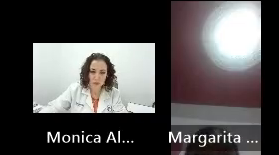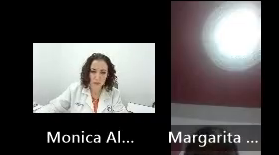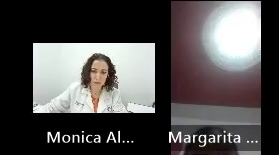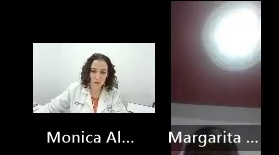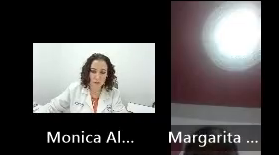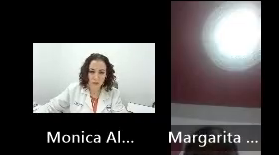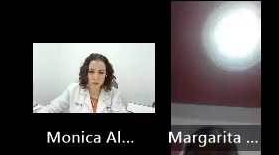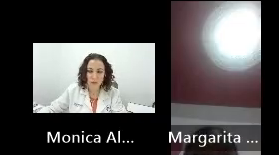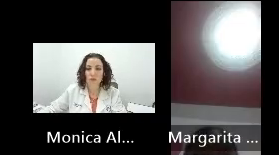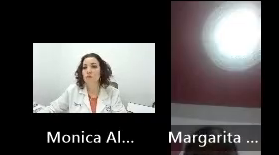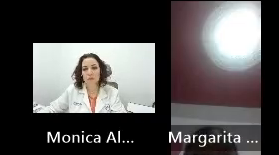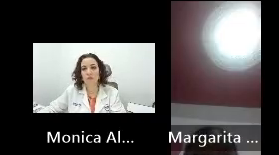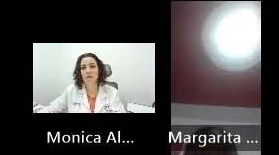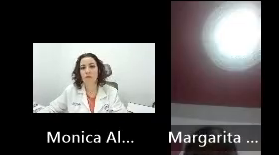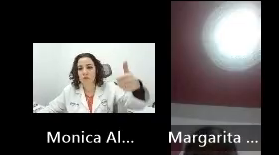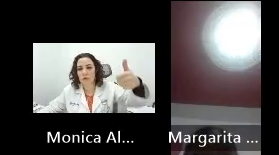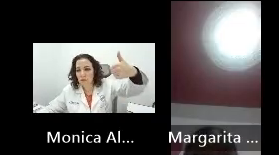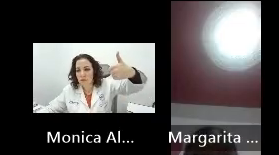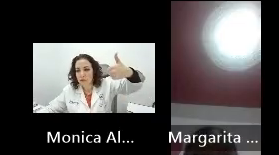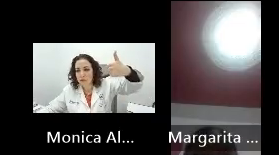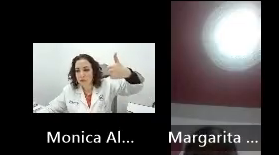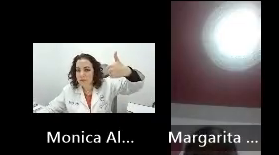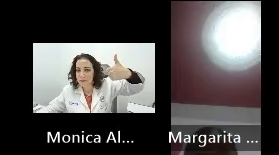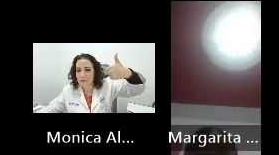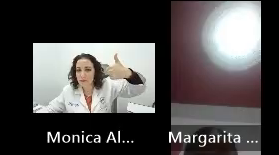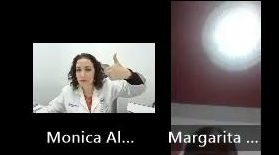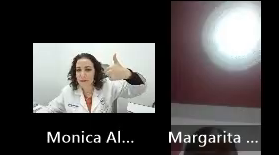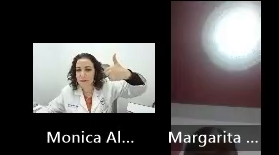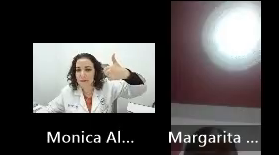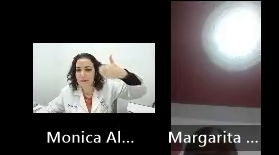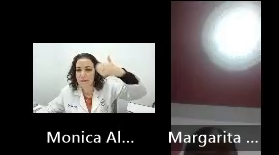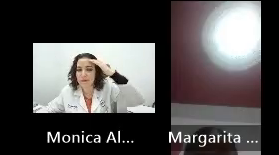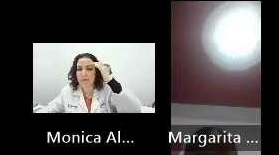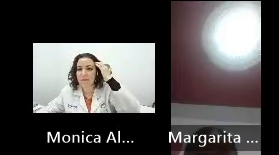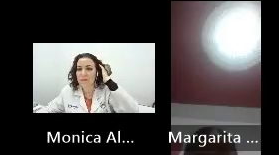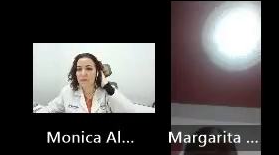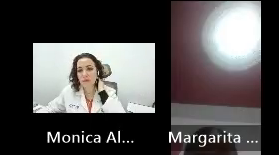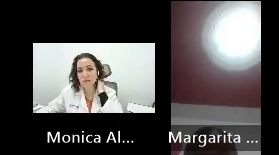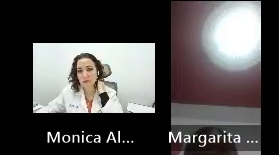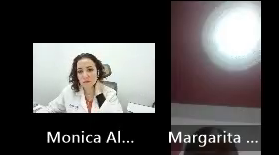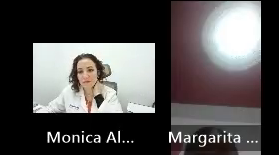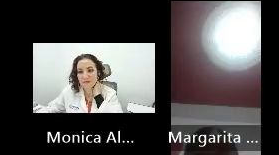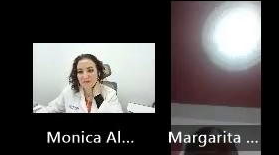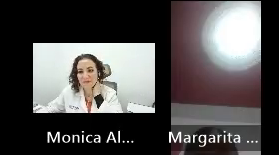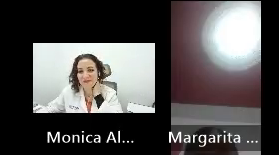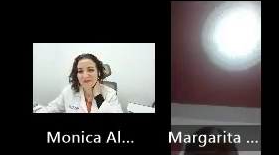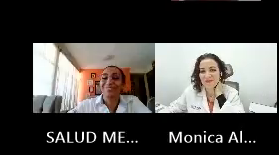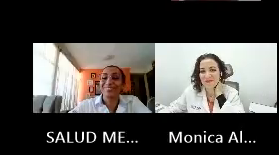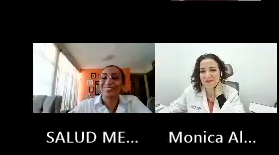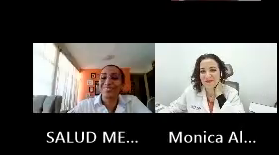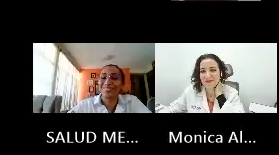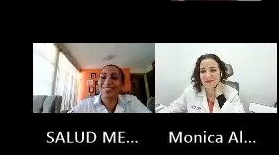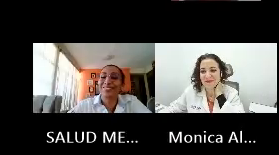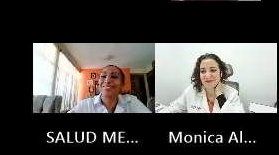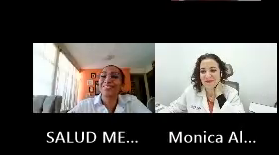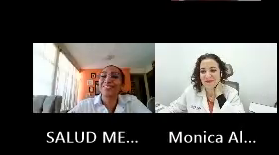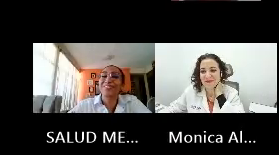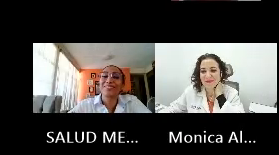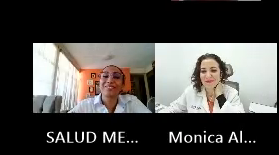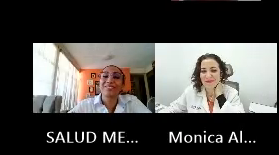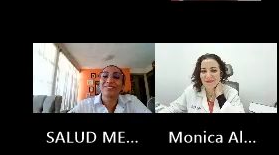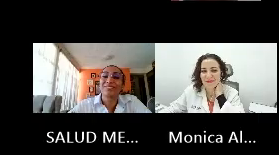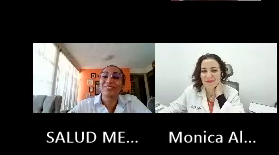¿Vamos bien hasta aquí? ¿Sí? Muy bien. Ya no me saquen, por favor, ya no me saquen.